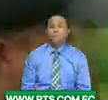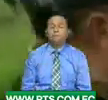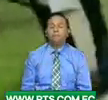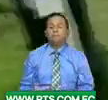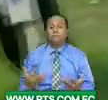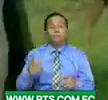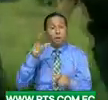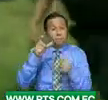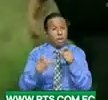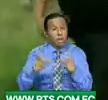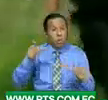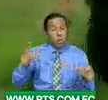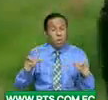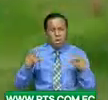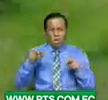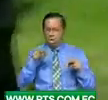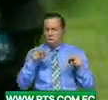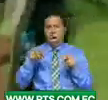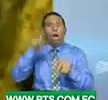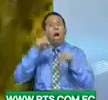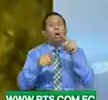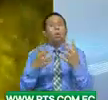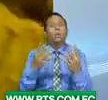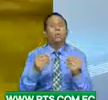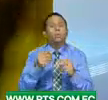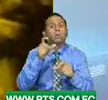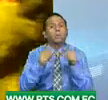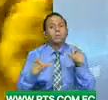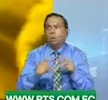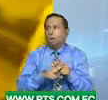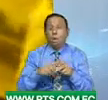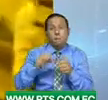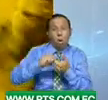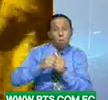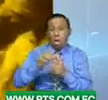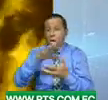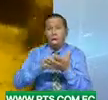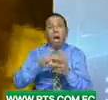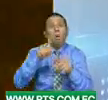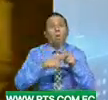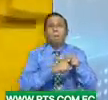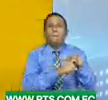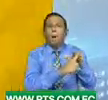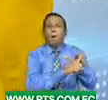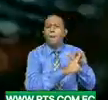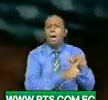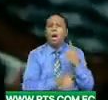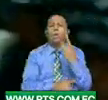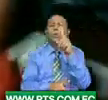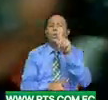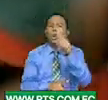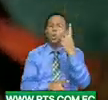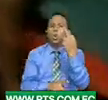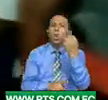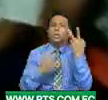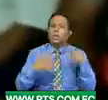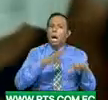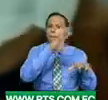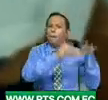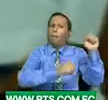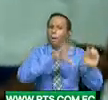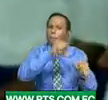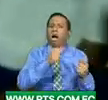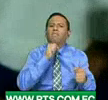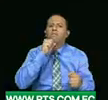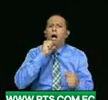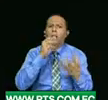Aprovechando el amotinamiento se habrían fugado cientos de privados de la libertad. 112 han sido recapturados y aún no existe una cifra oficial de los